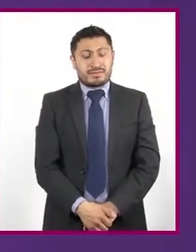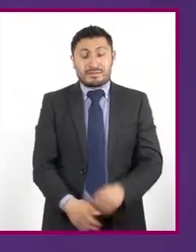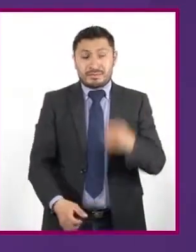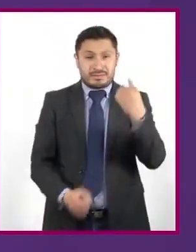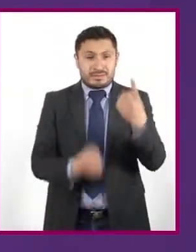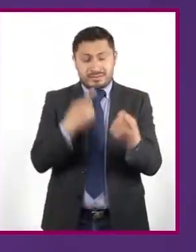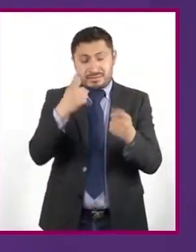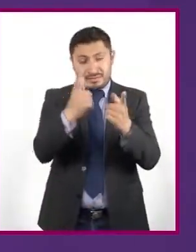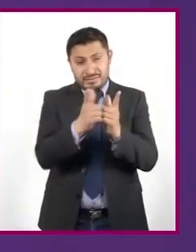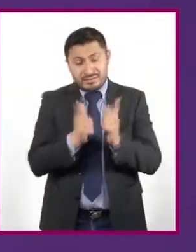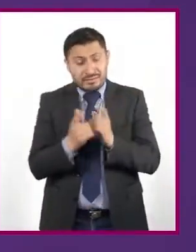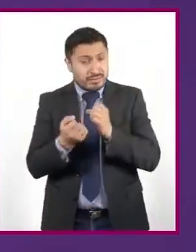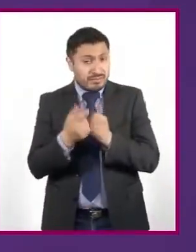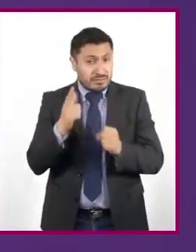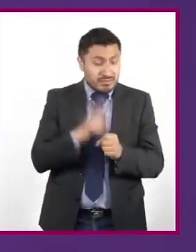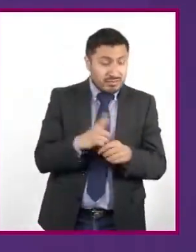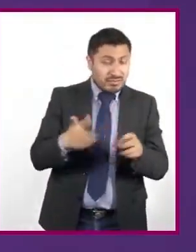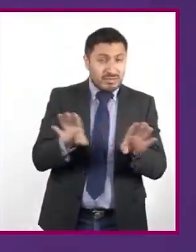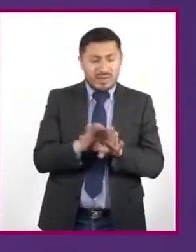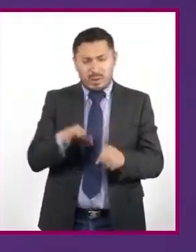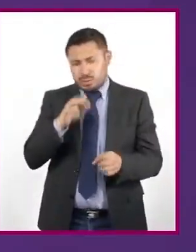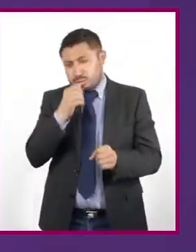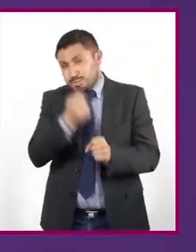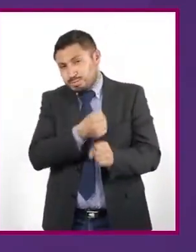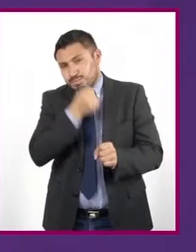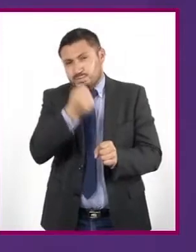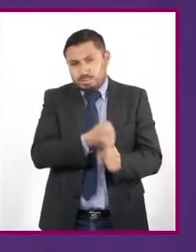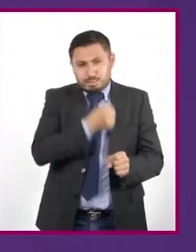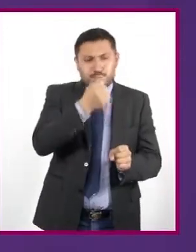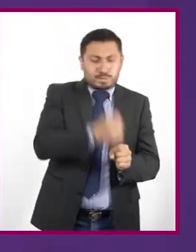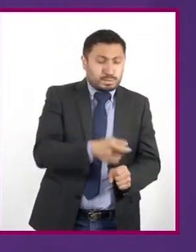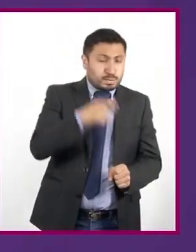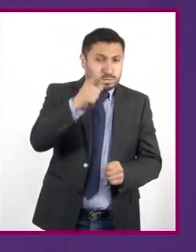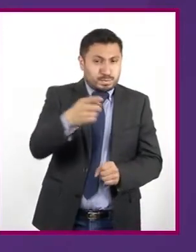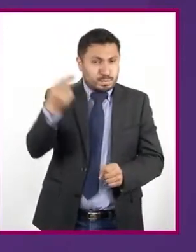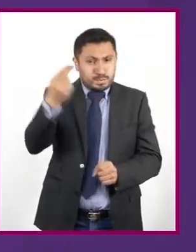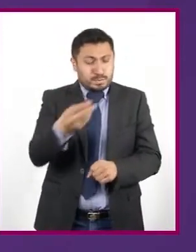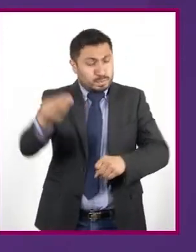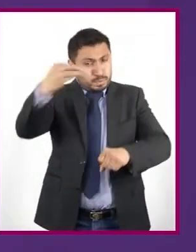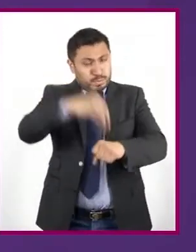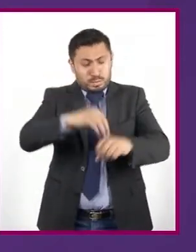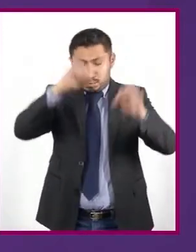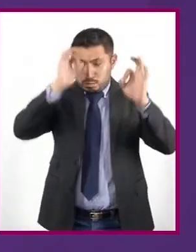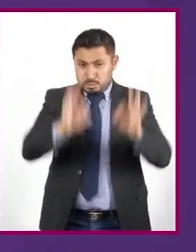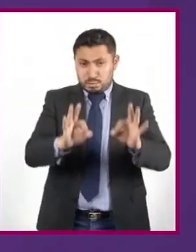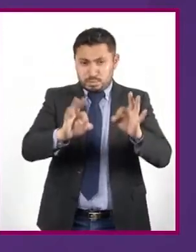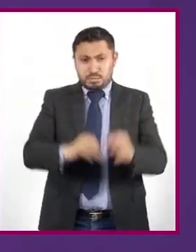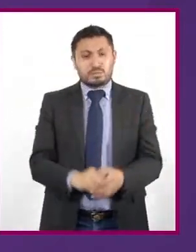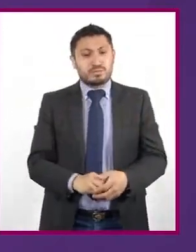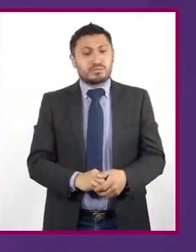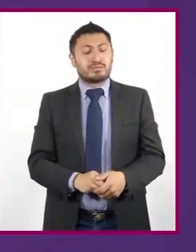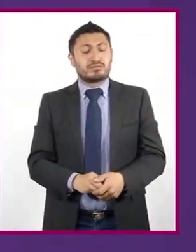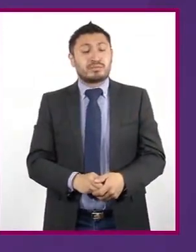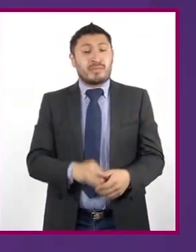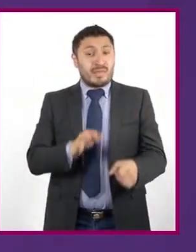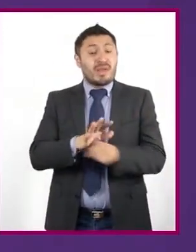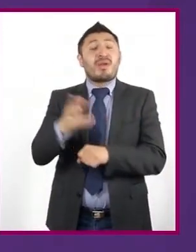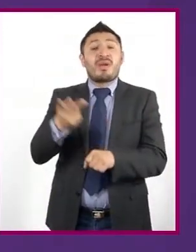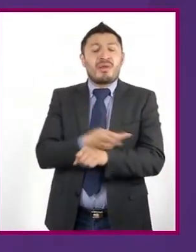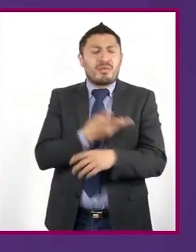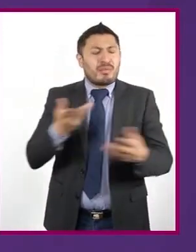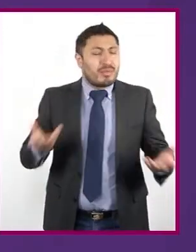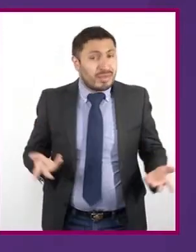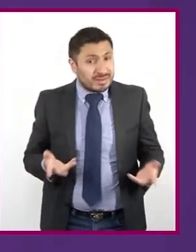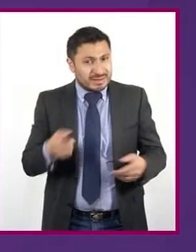Algunos grupos sociales suelen presionar a sus miembros al requerirles que se comporten de cierta manera, lo que puede hacerlos